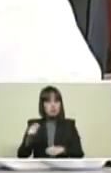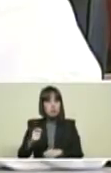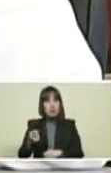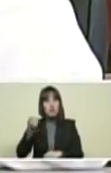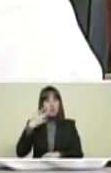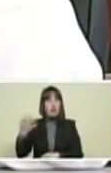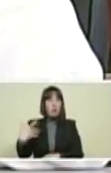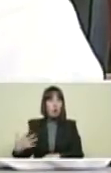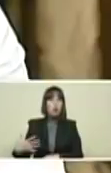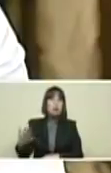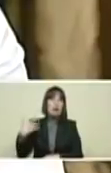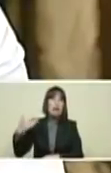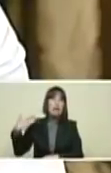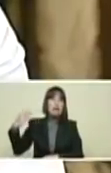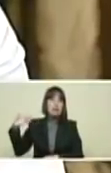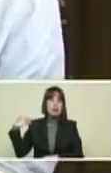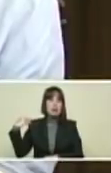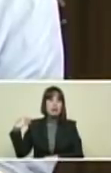famosas en una época.